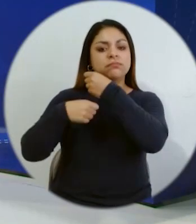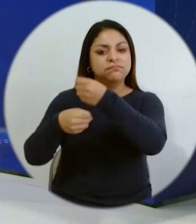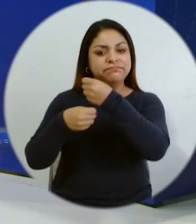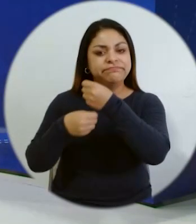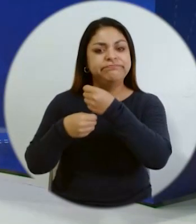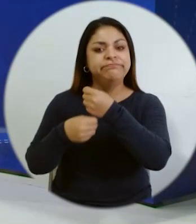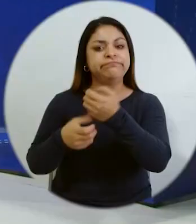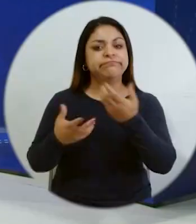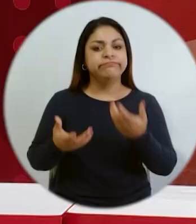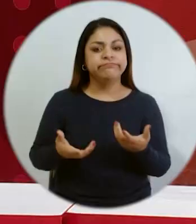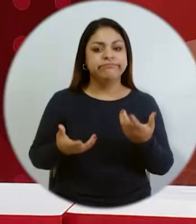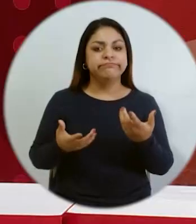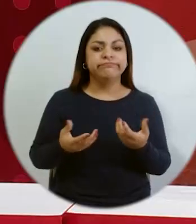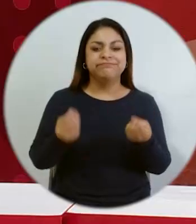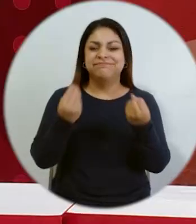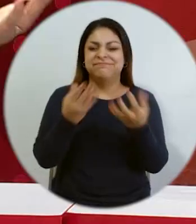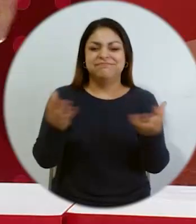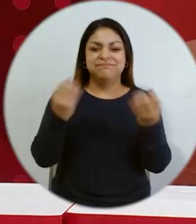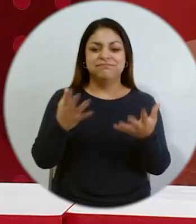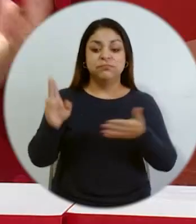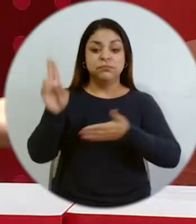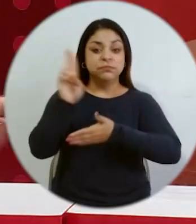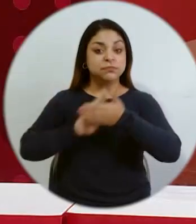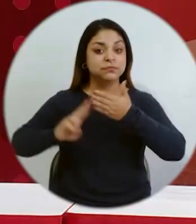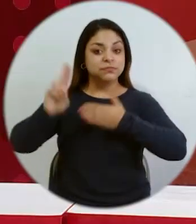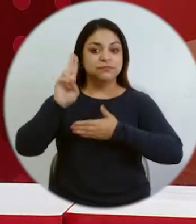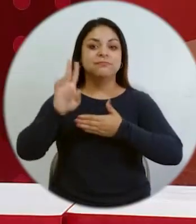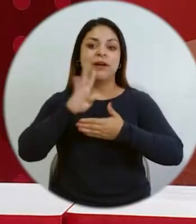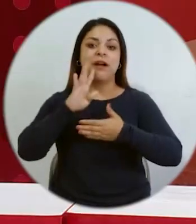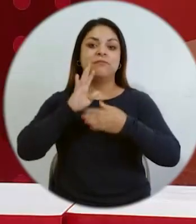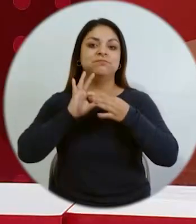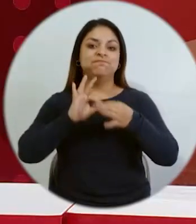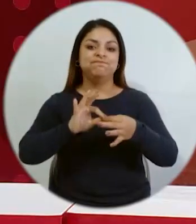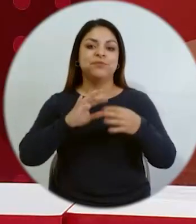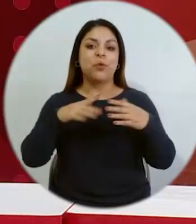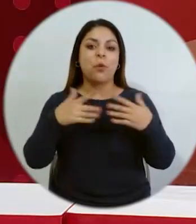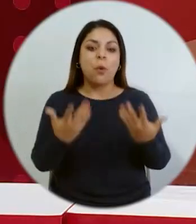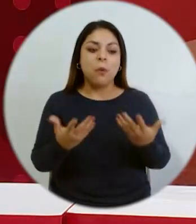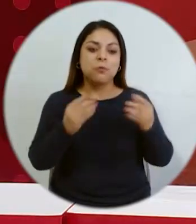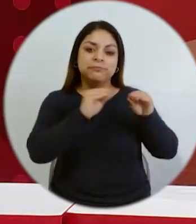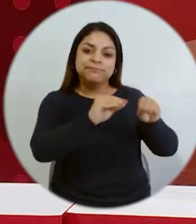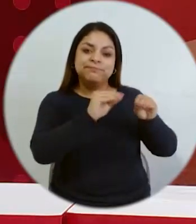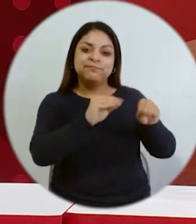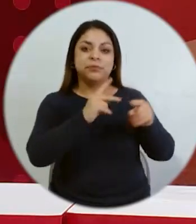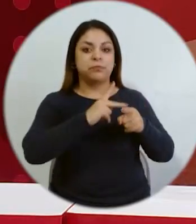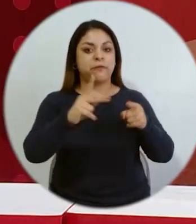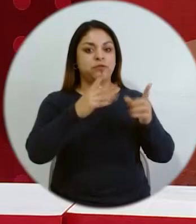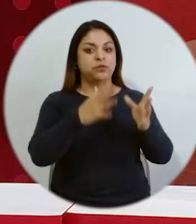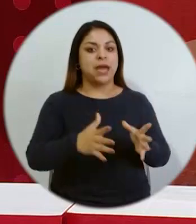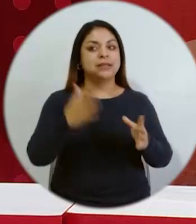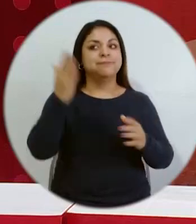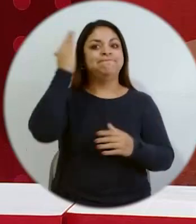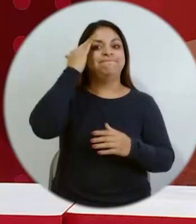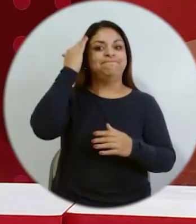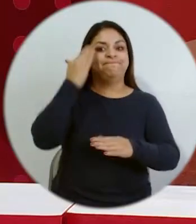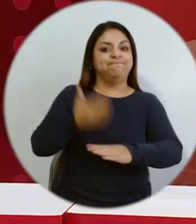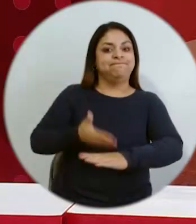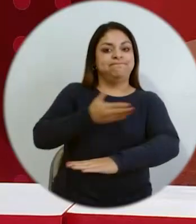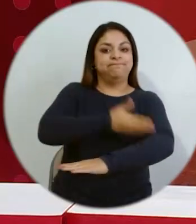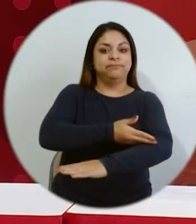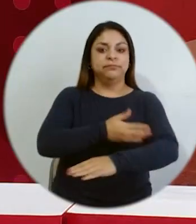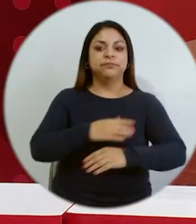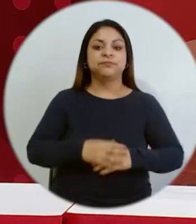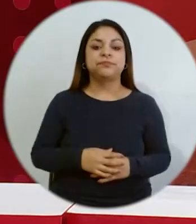campañas, hay en las universidades se trabaja mucho este tema en la formación de nuestros profesionales. Sin